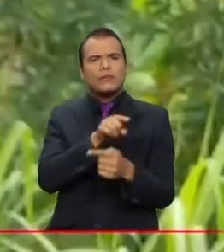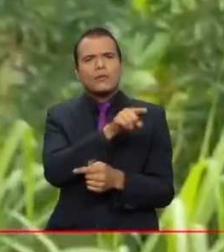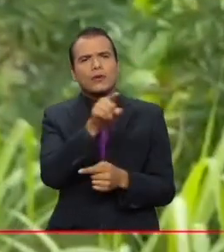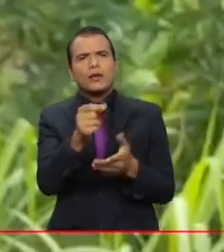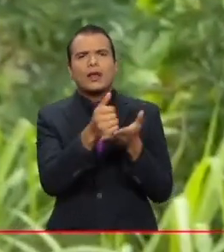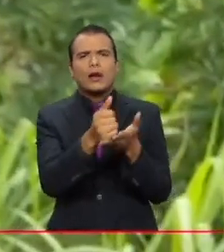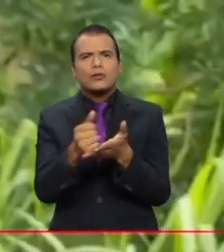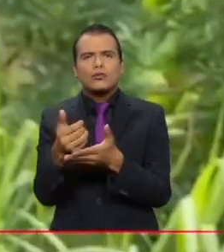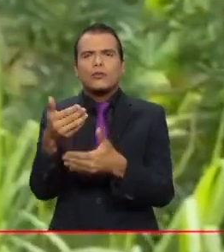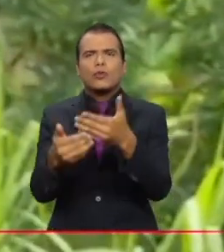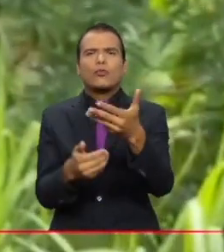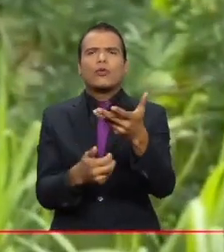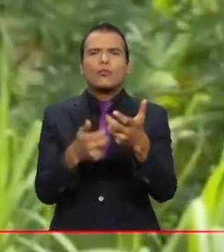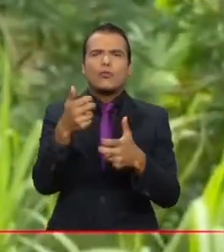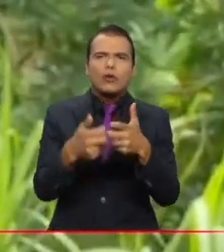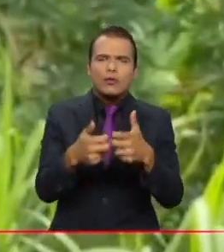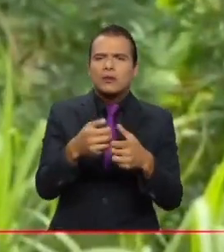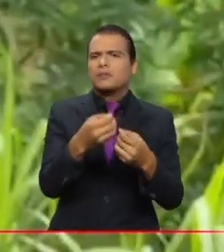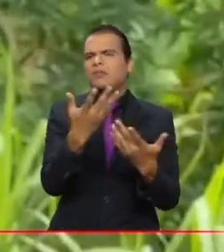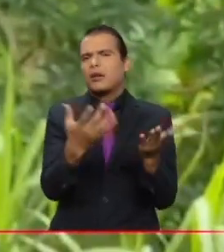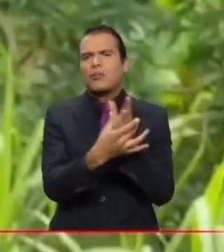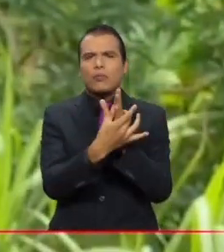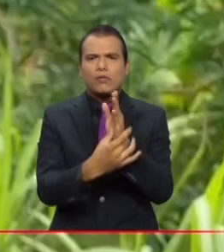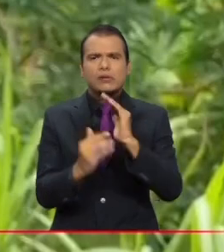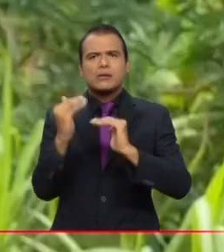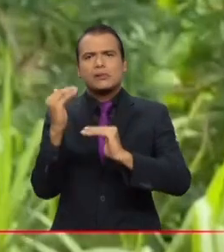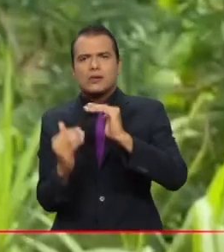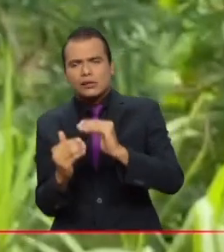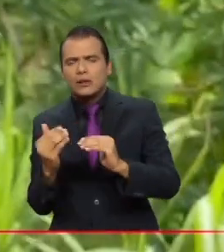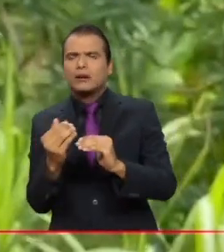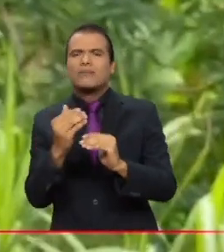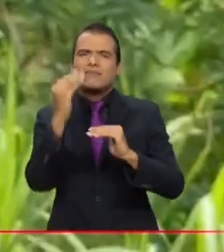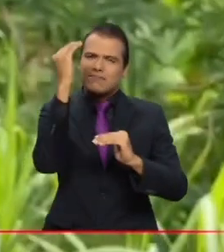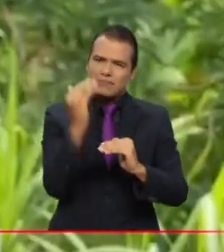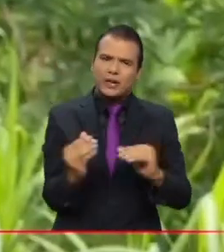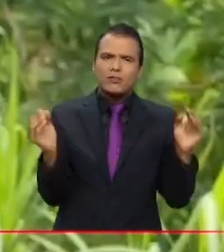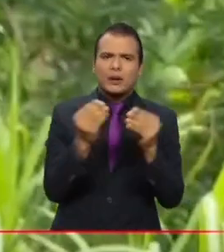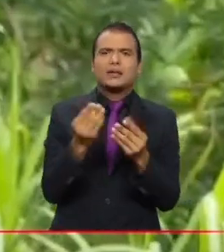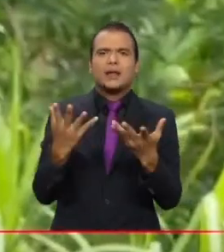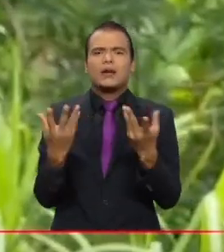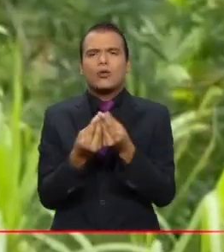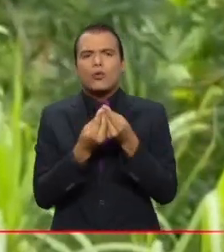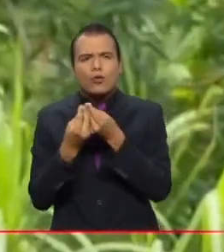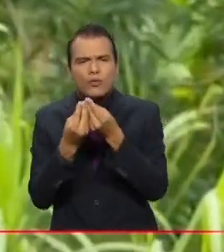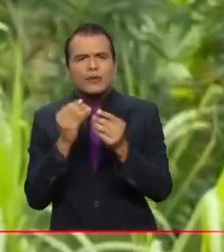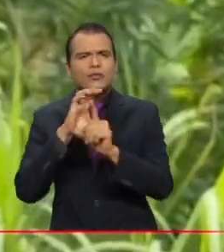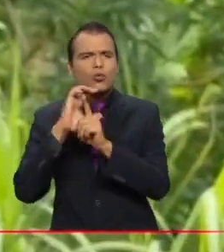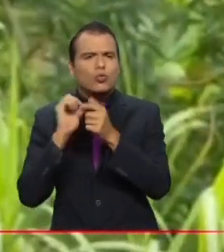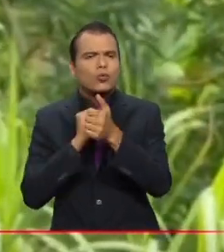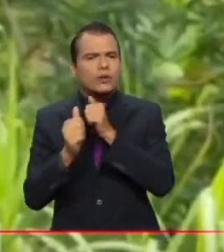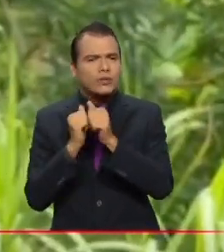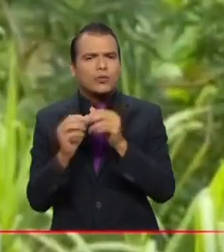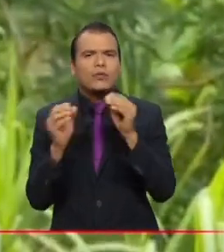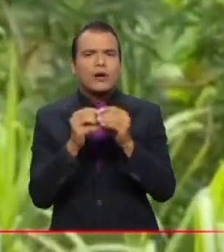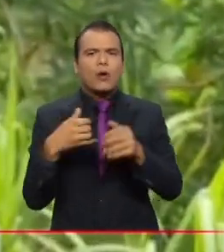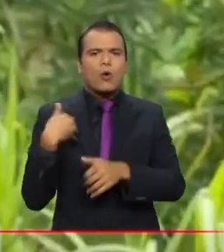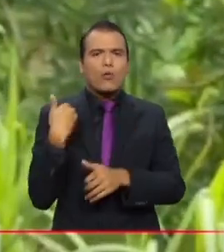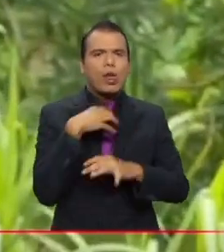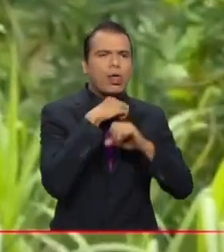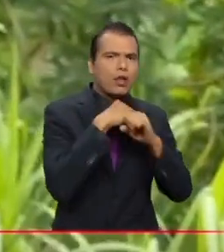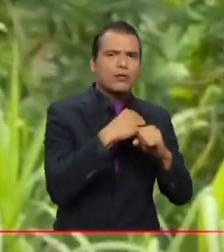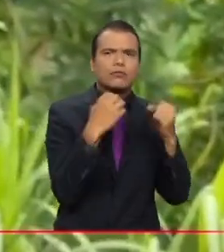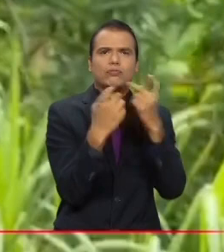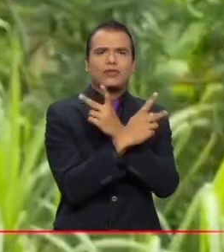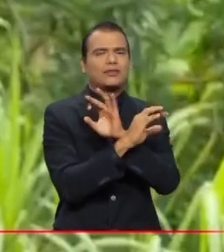pobreza, desigualdad, para generar convivencia, cultura, deporte, para que los jóvenes no sigan siendo carne de cañón y sigan siendo